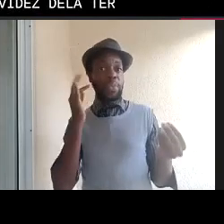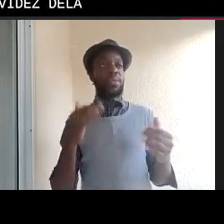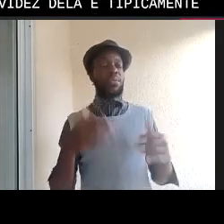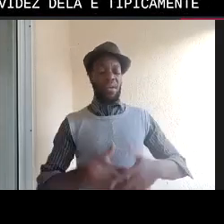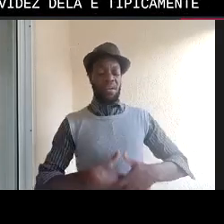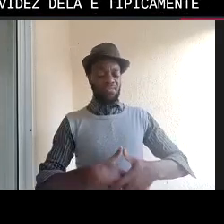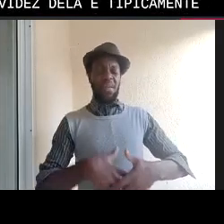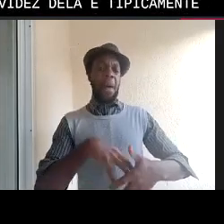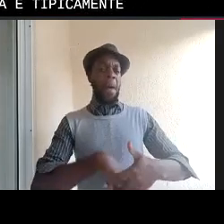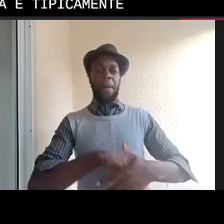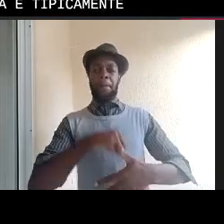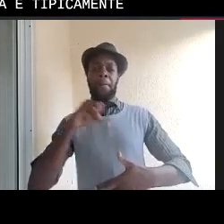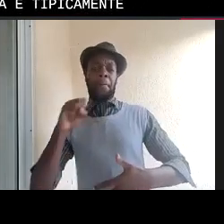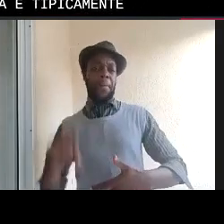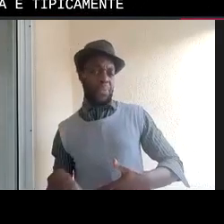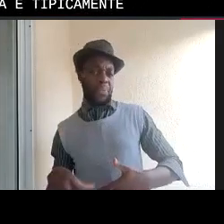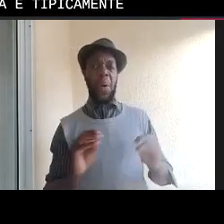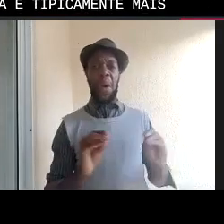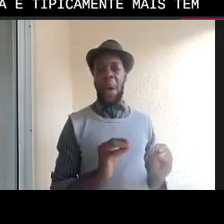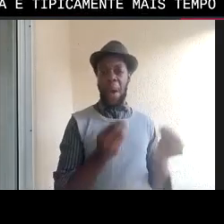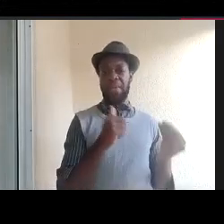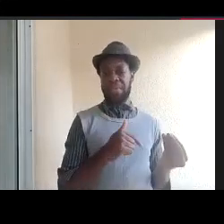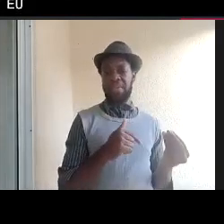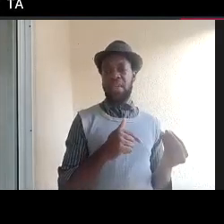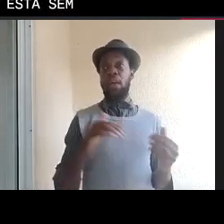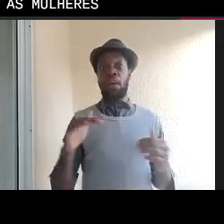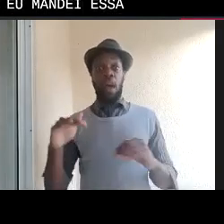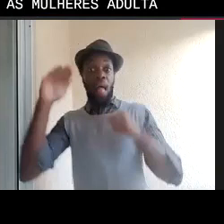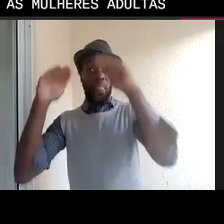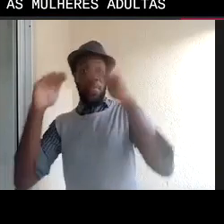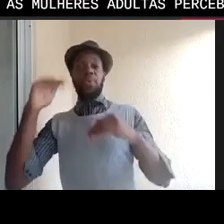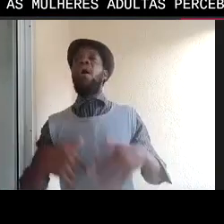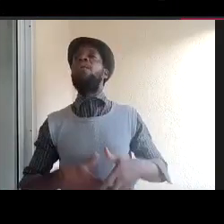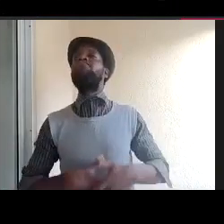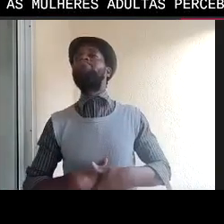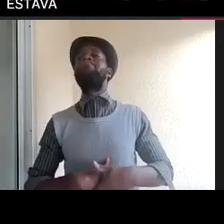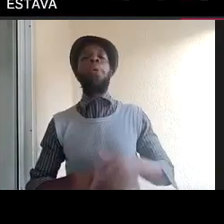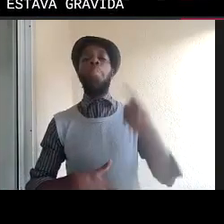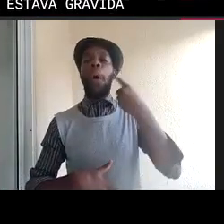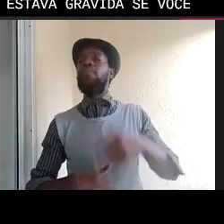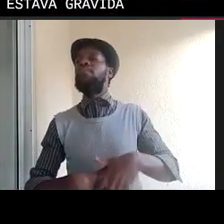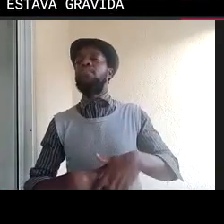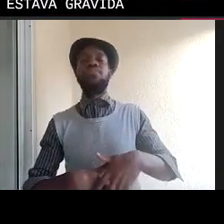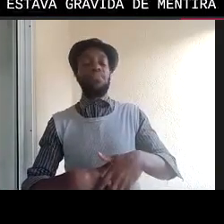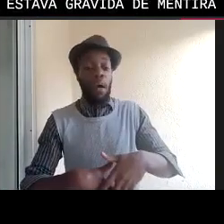más tiempo que a las mujeres adultas darse cuenta que están embarazadas y consecuentemente tienen abortos en etapas más